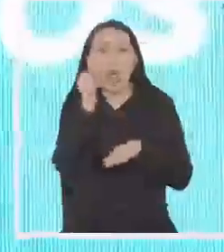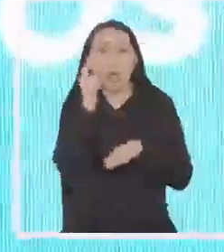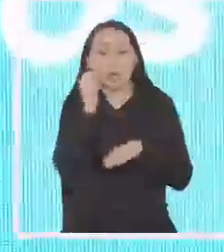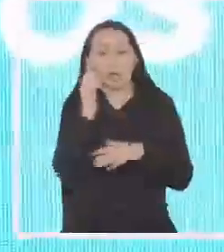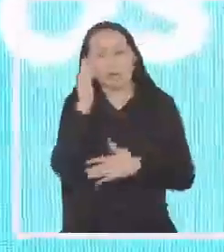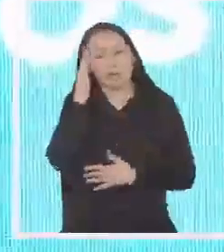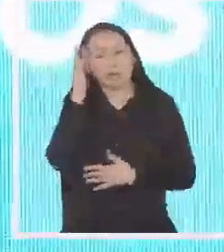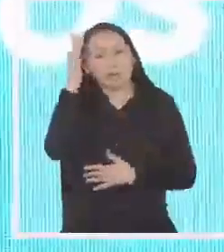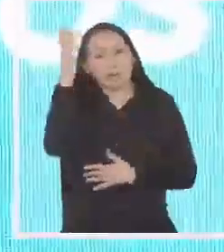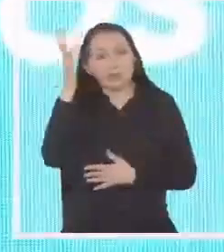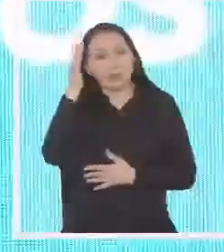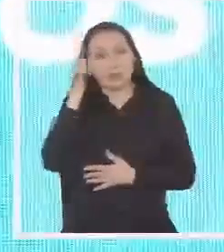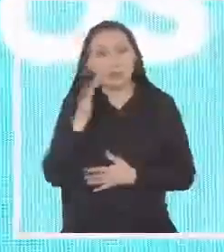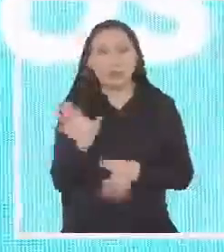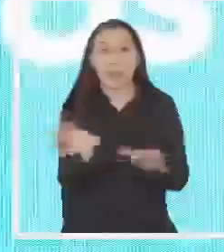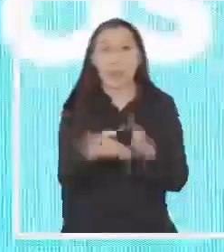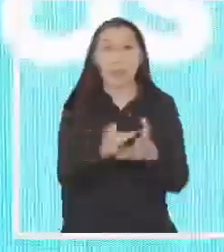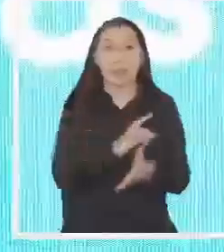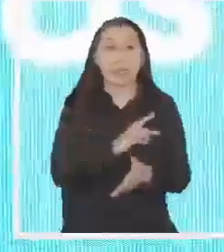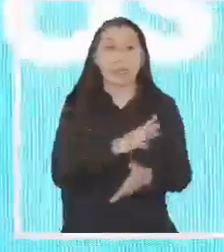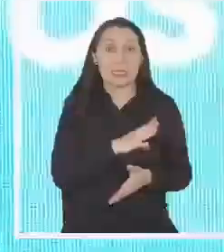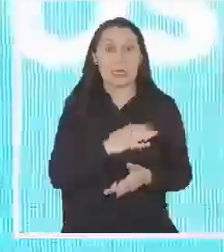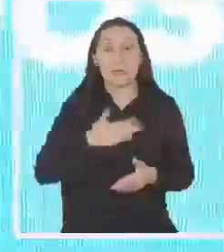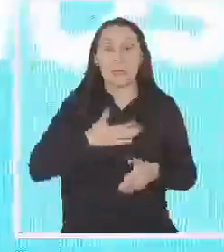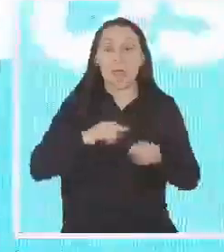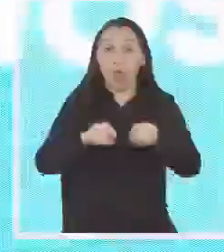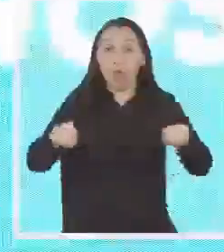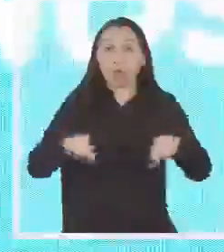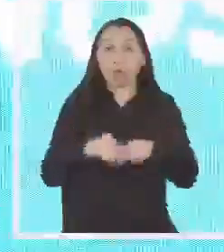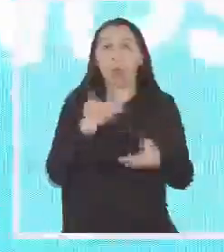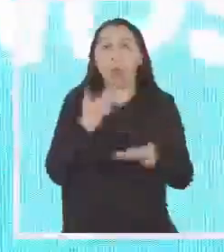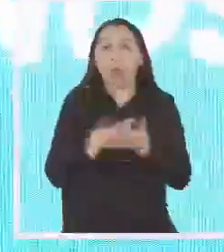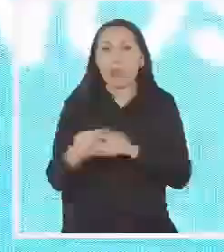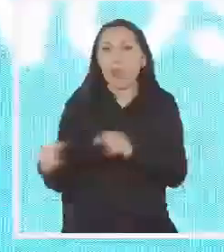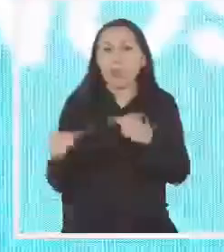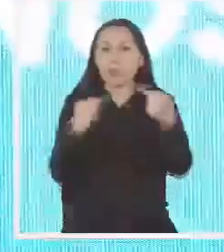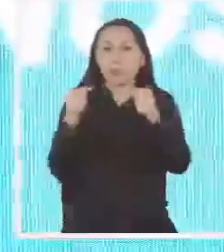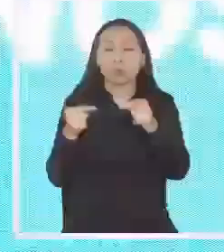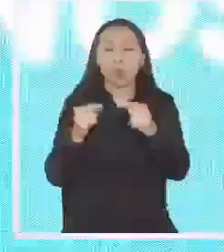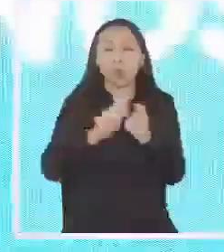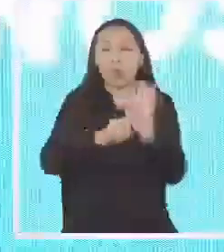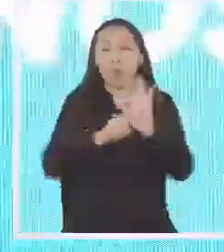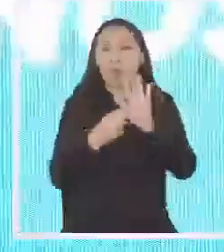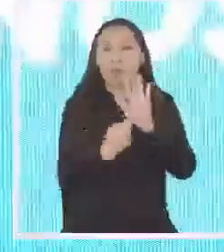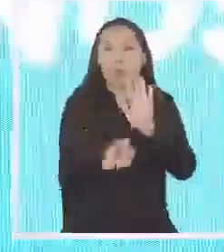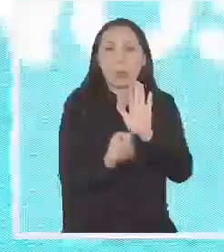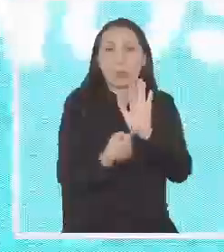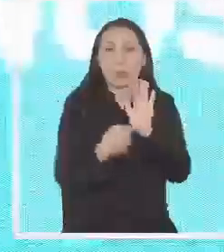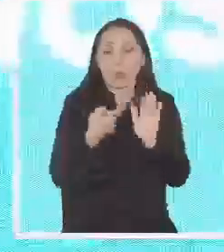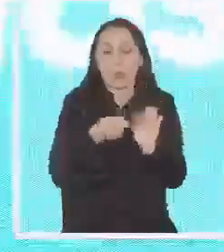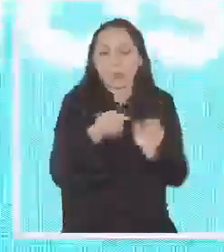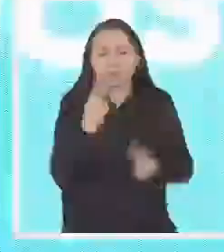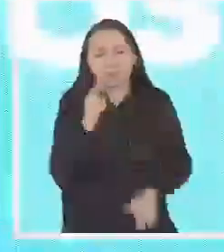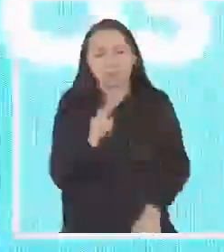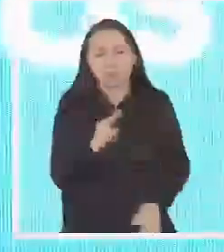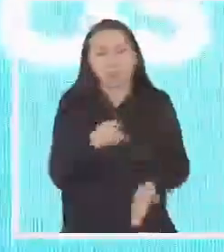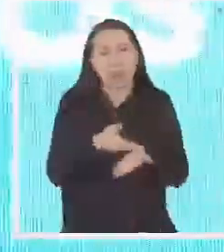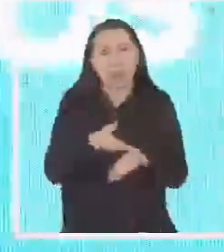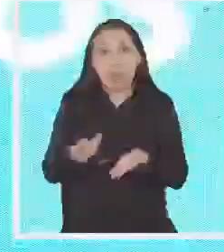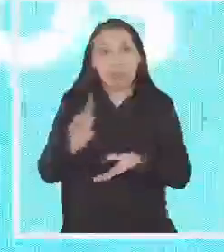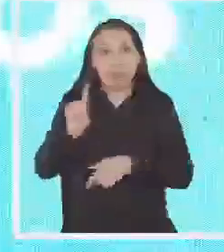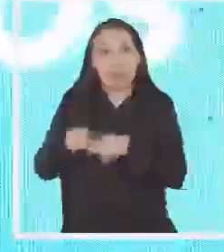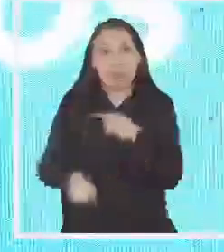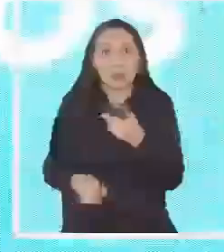de la Cámara chilena en mi oficina cuando se discutía la reforma tributaria. Y cuando se rechazó en la